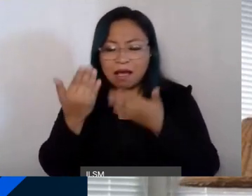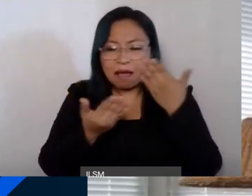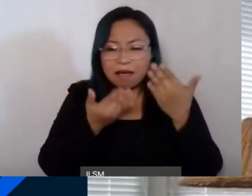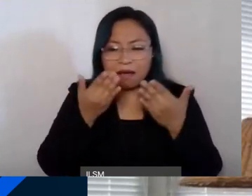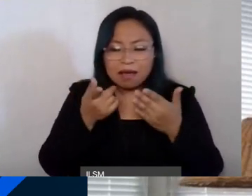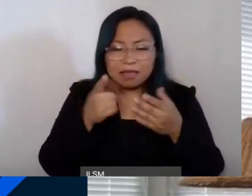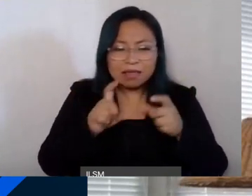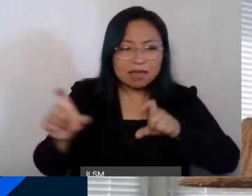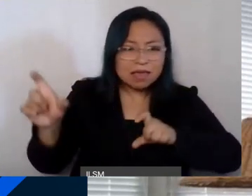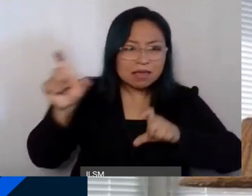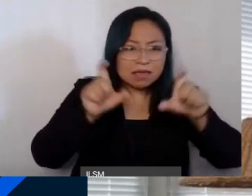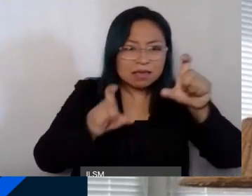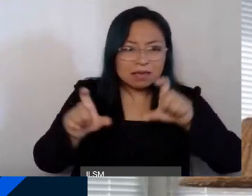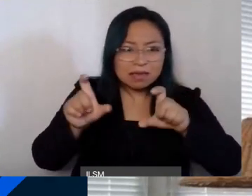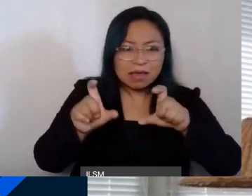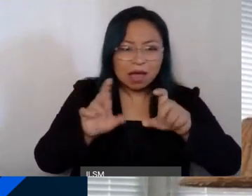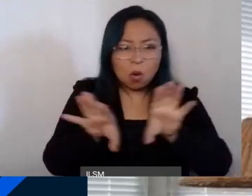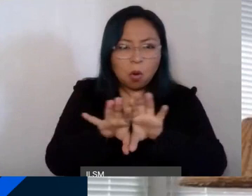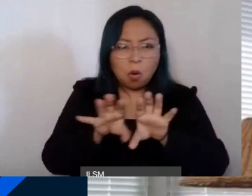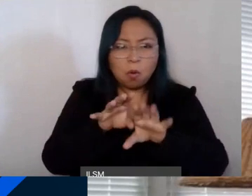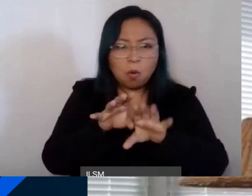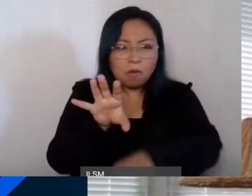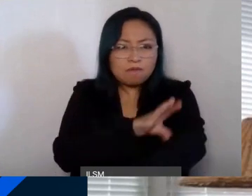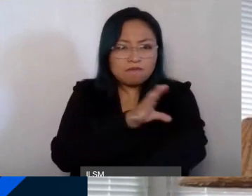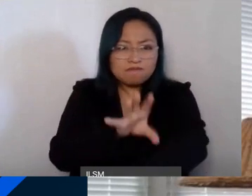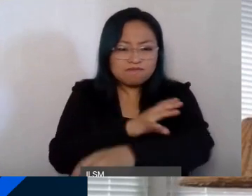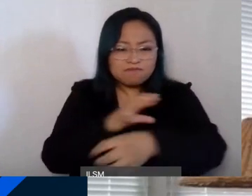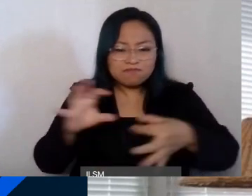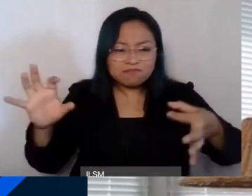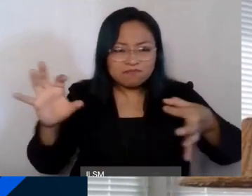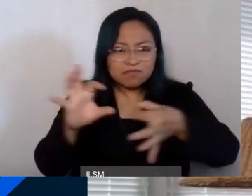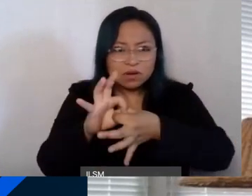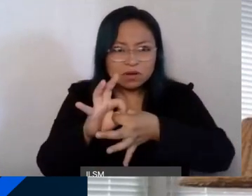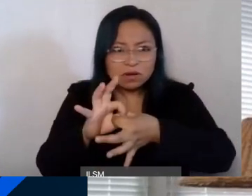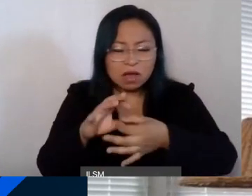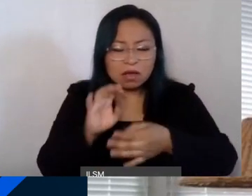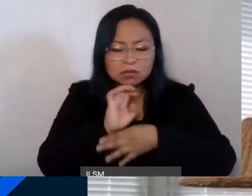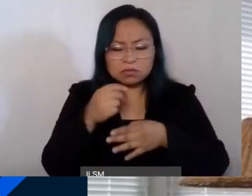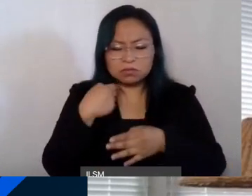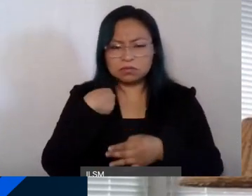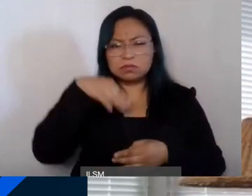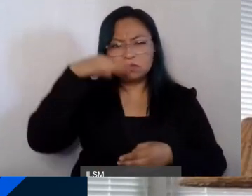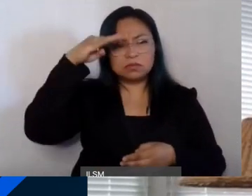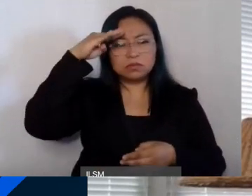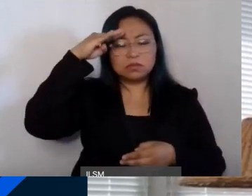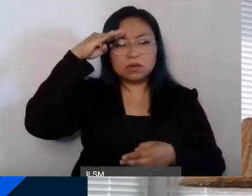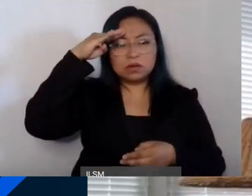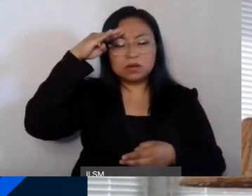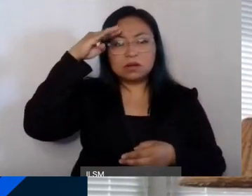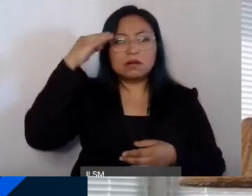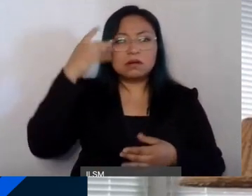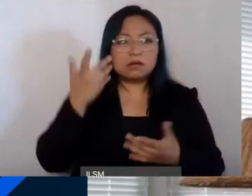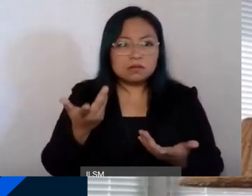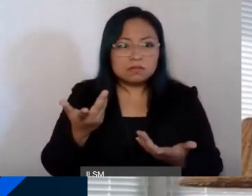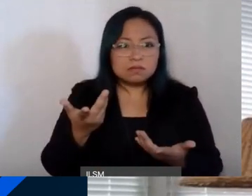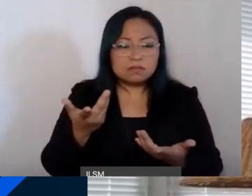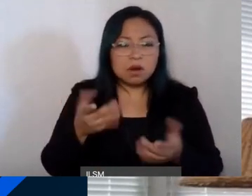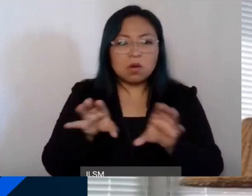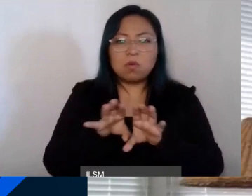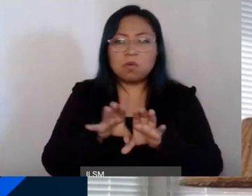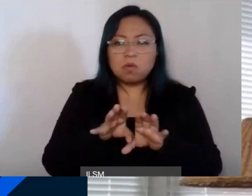impulso eléctrico yo me pongo a pensar que tiene